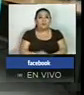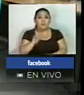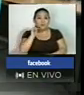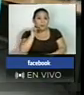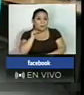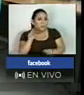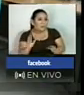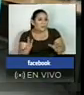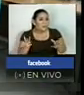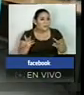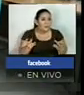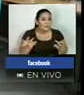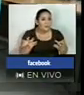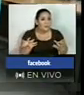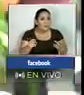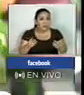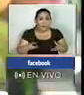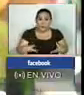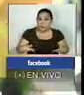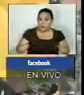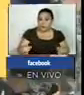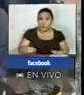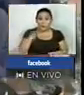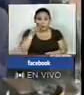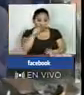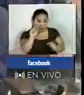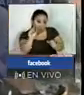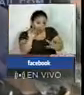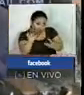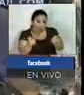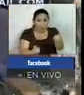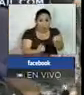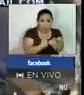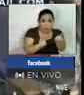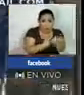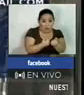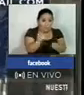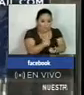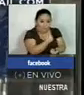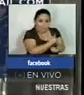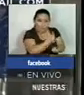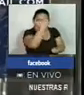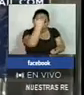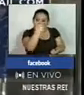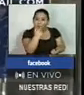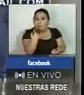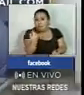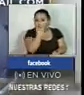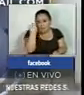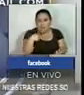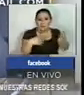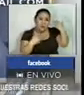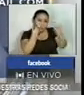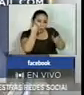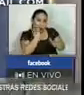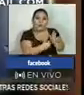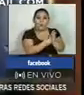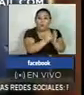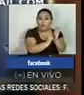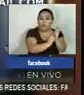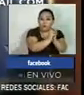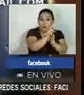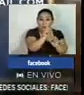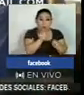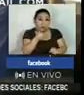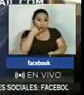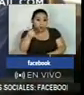intención es curativa. Si usted quiere contribuir a que personas con cáncer puedan continuar con su tratamiento, puede contactarse al número